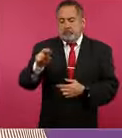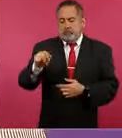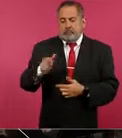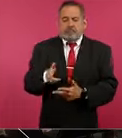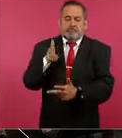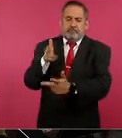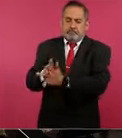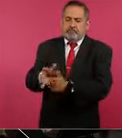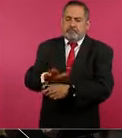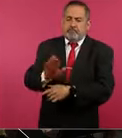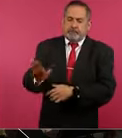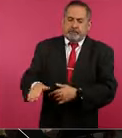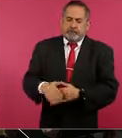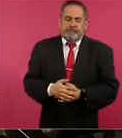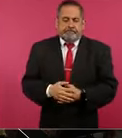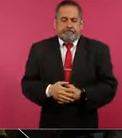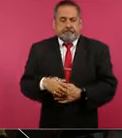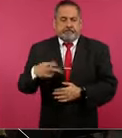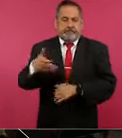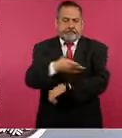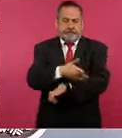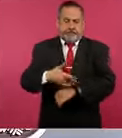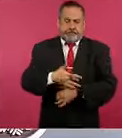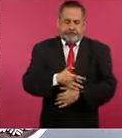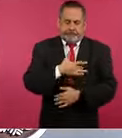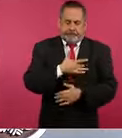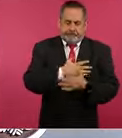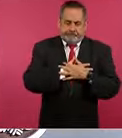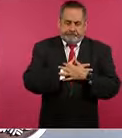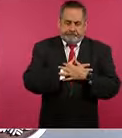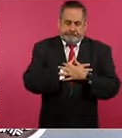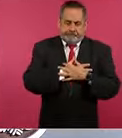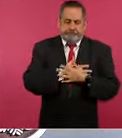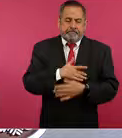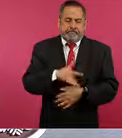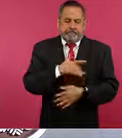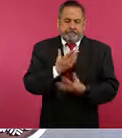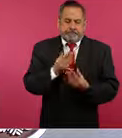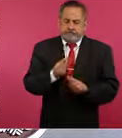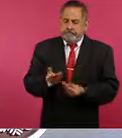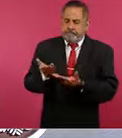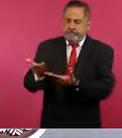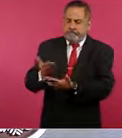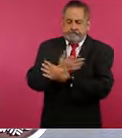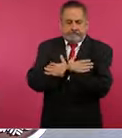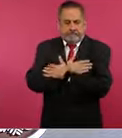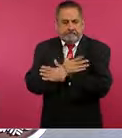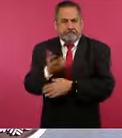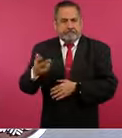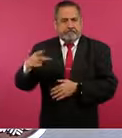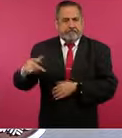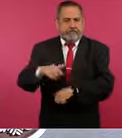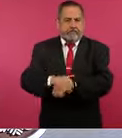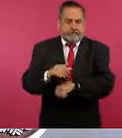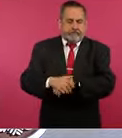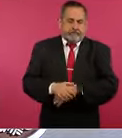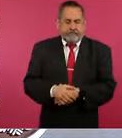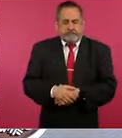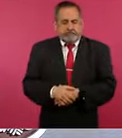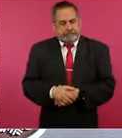Nuestra solidaridad con sus familiares y amigos y asegurar que estos hechos